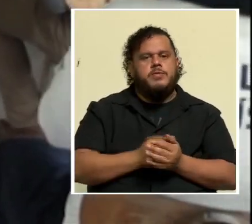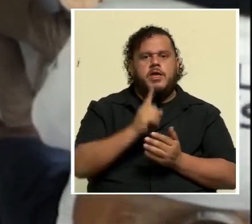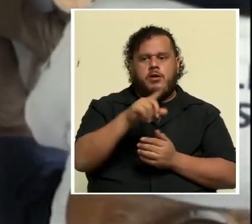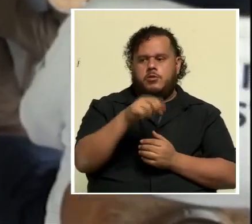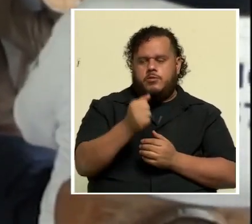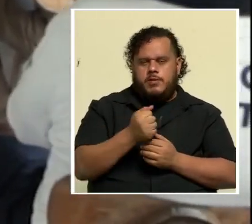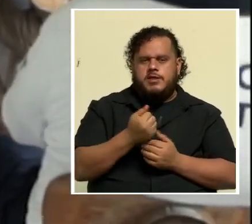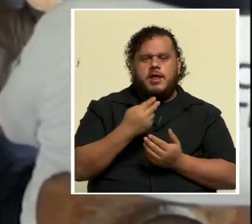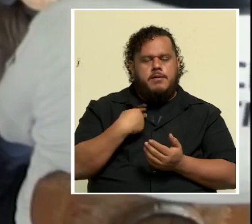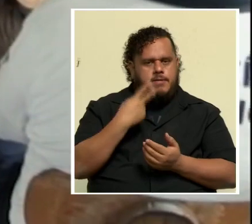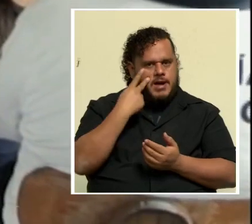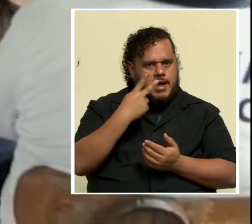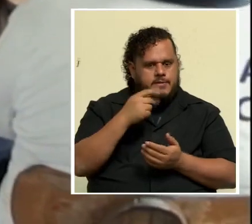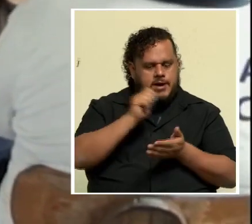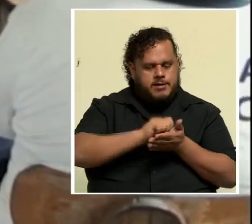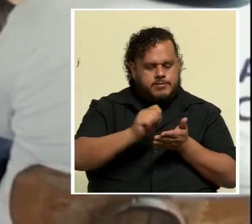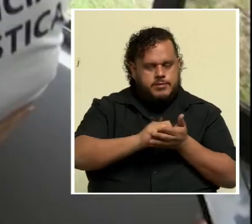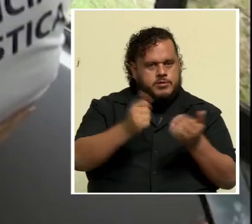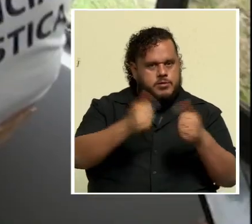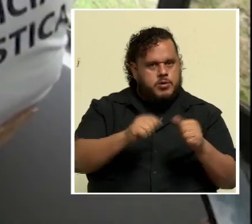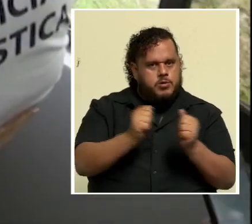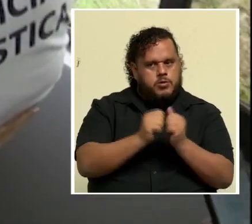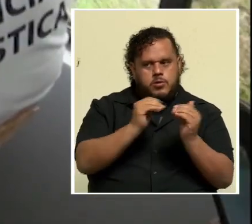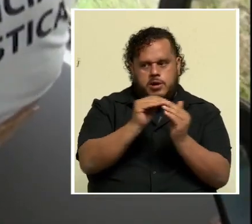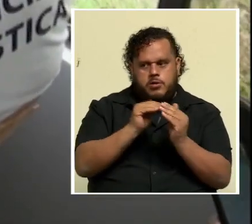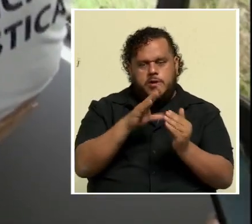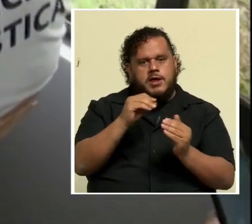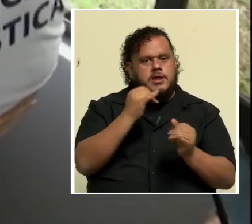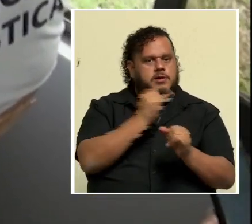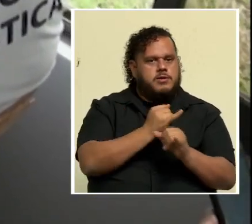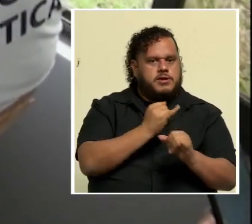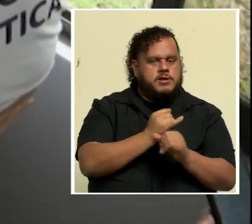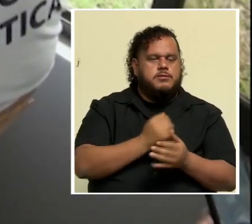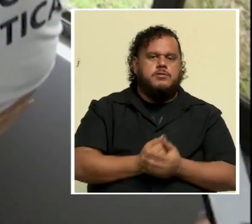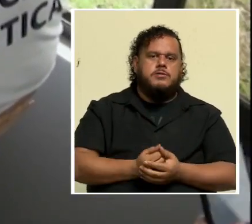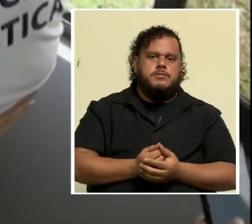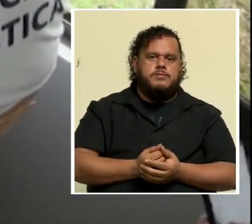verificarán los acuerdos tomados con la comunidad y con las instituciones.